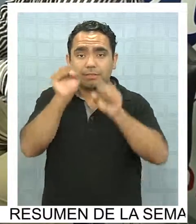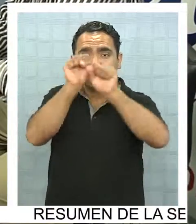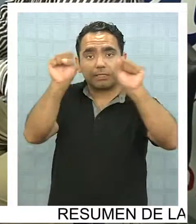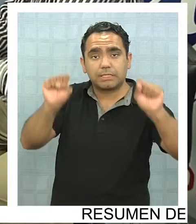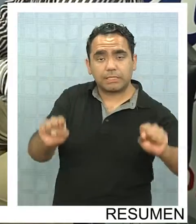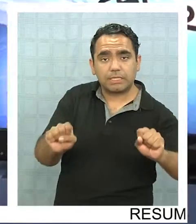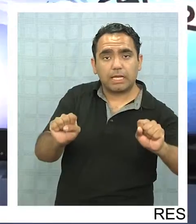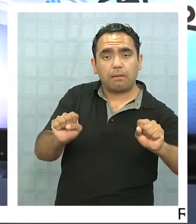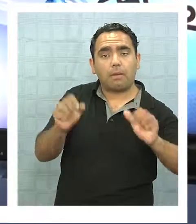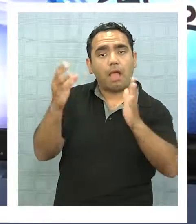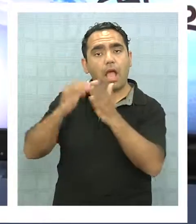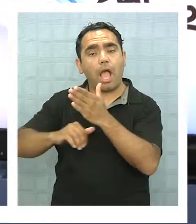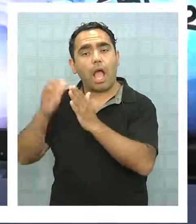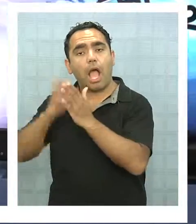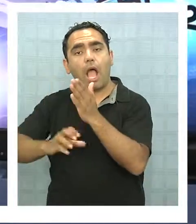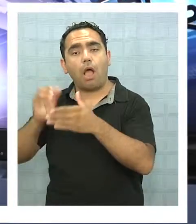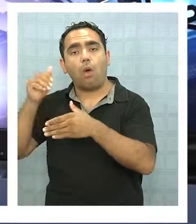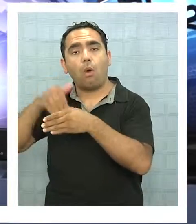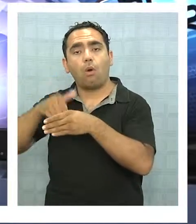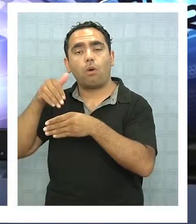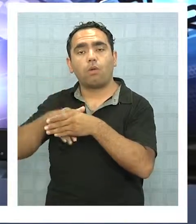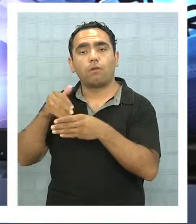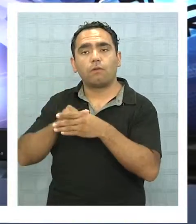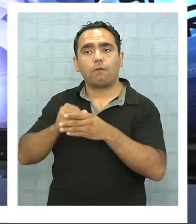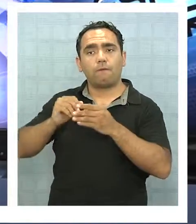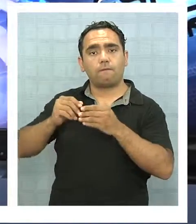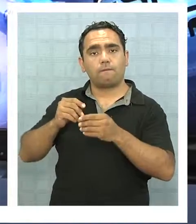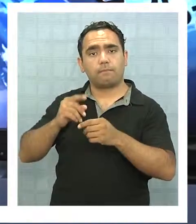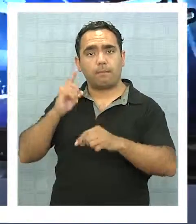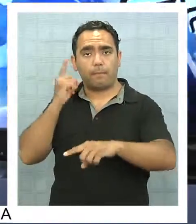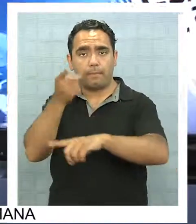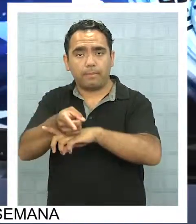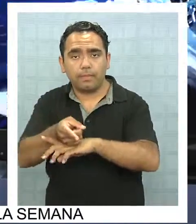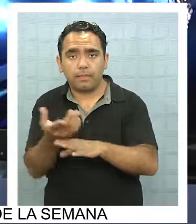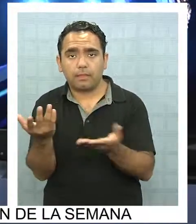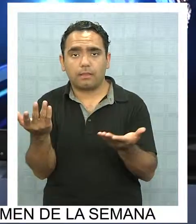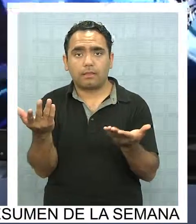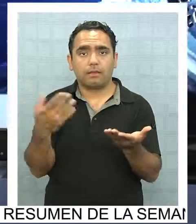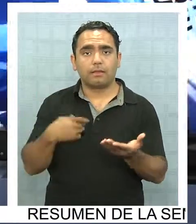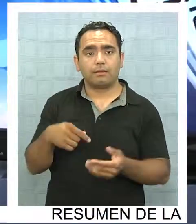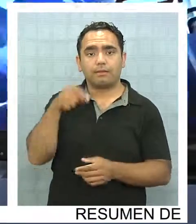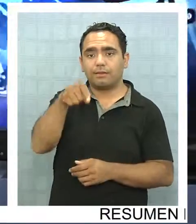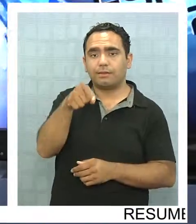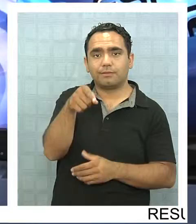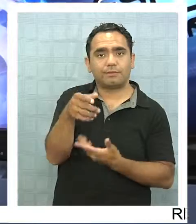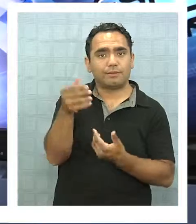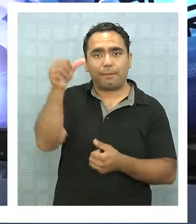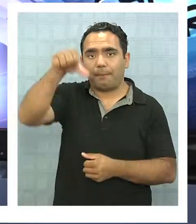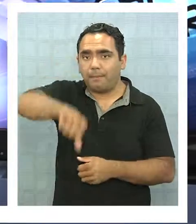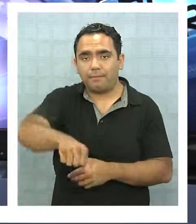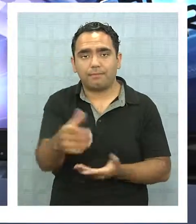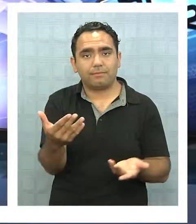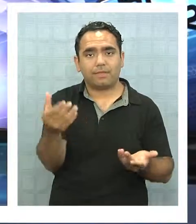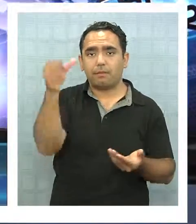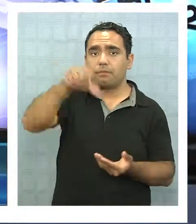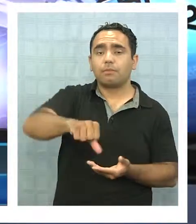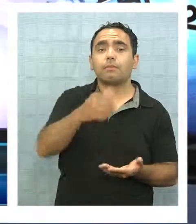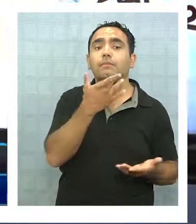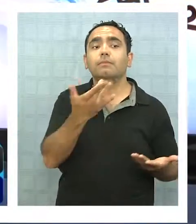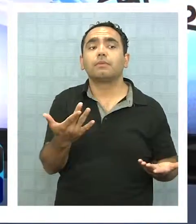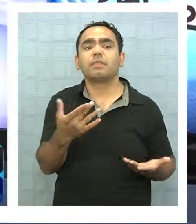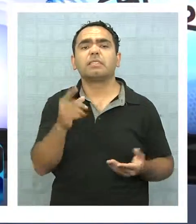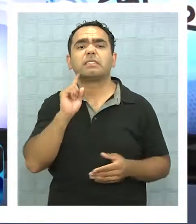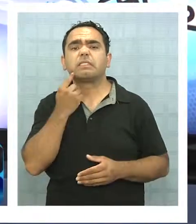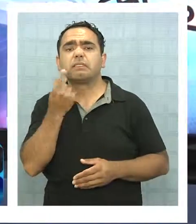forzoso. Y un sistema de ahorro forzoso es inmoral. Es inmoral porque, ¿qué es lo que es